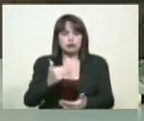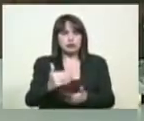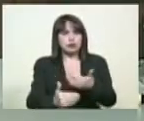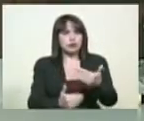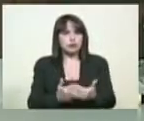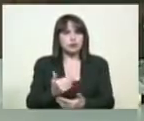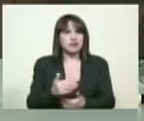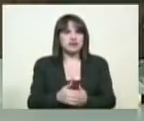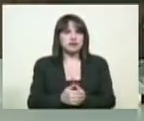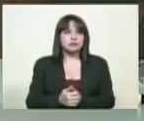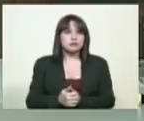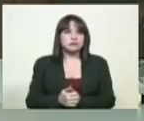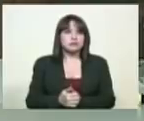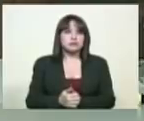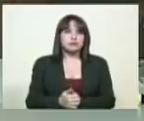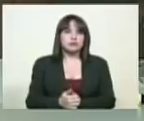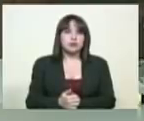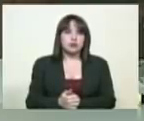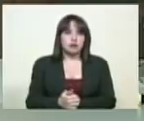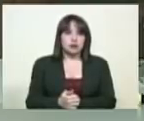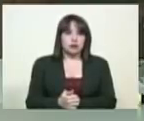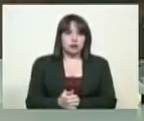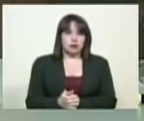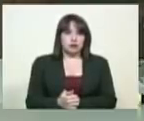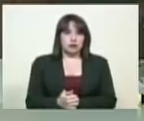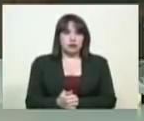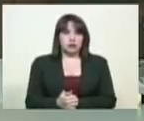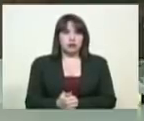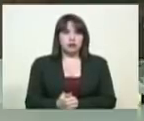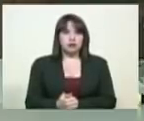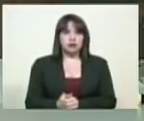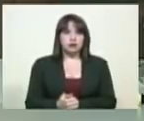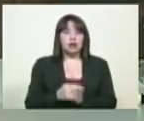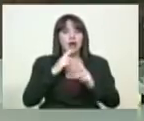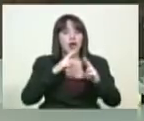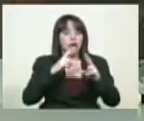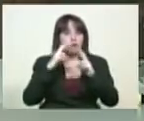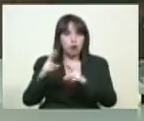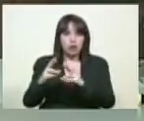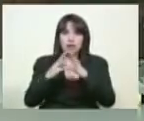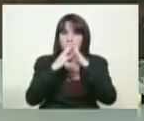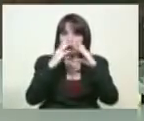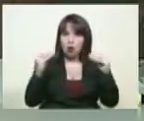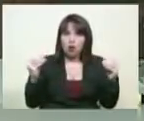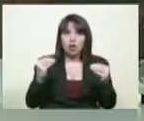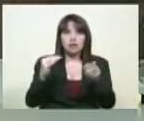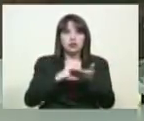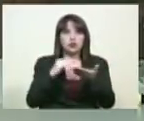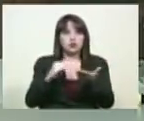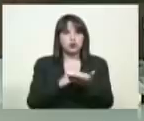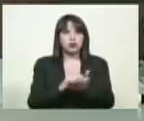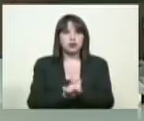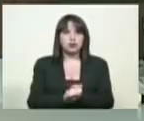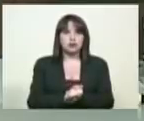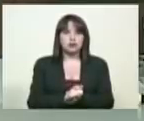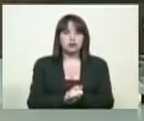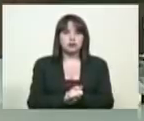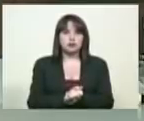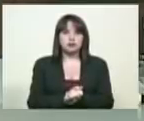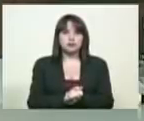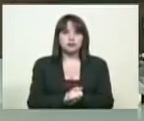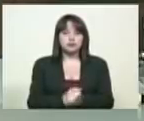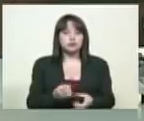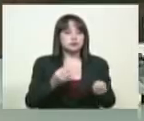albert eistein de la propia crisis van surgiendo los instrumentos las respuestas las soluciones y luego se van